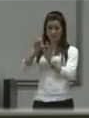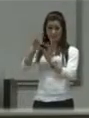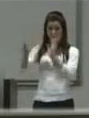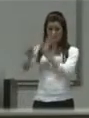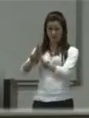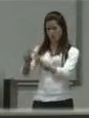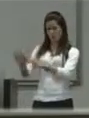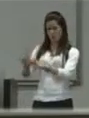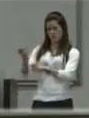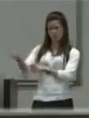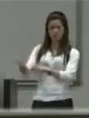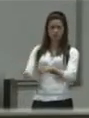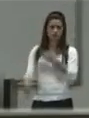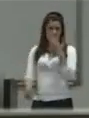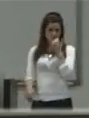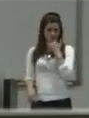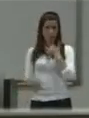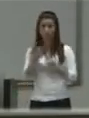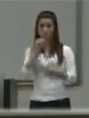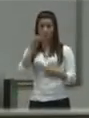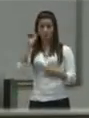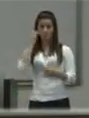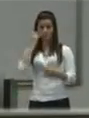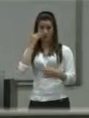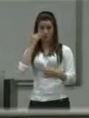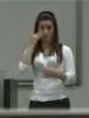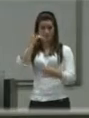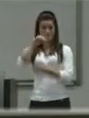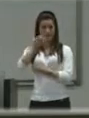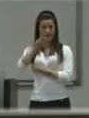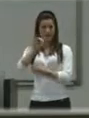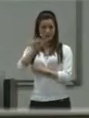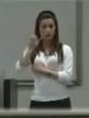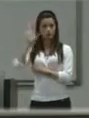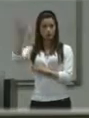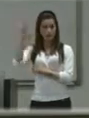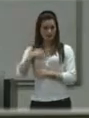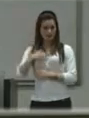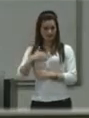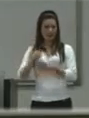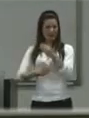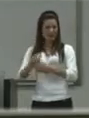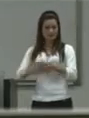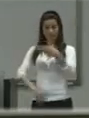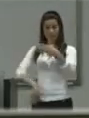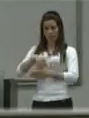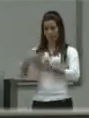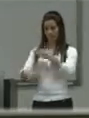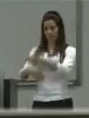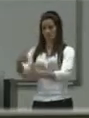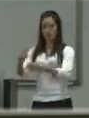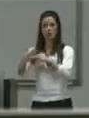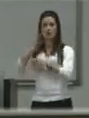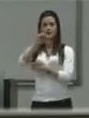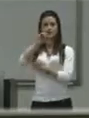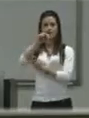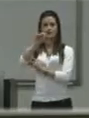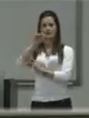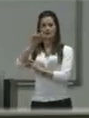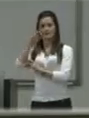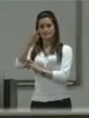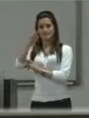hizo por ejemplo la jueza María gracela en Argentina es que iniciaban los procesos de inhabilitación se llamaban allá pero lo que